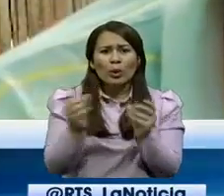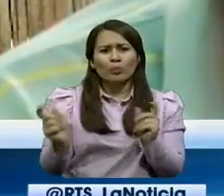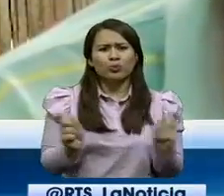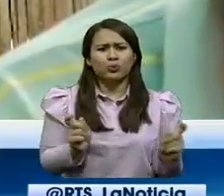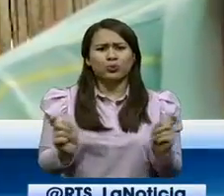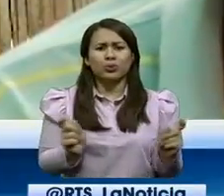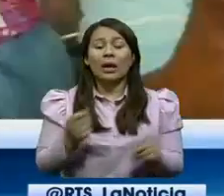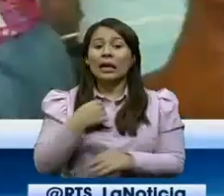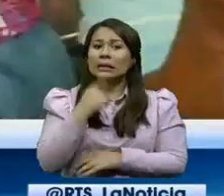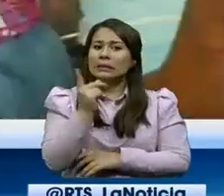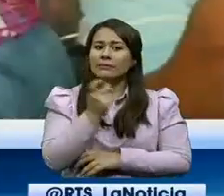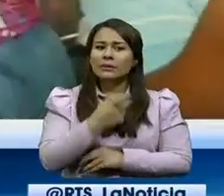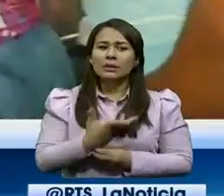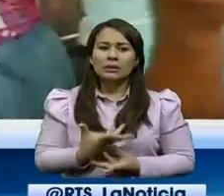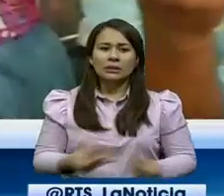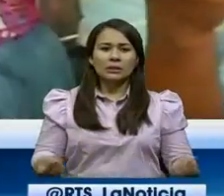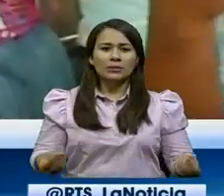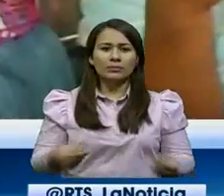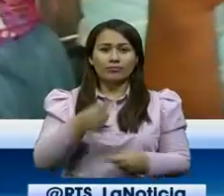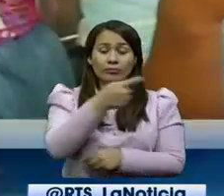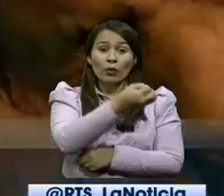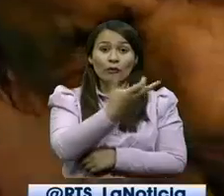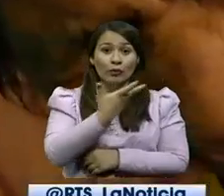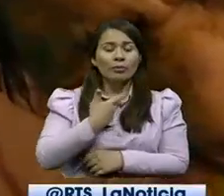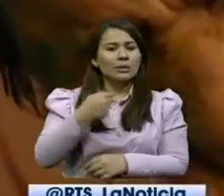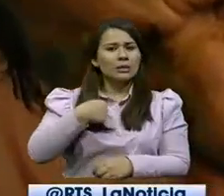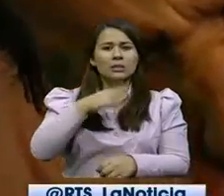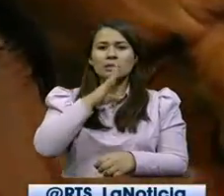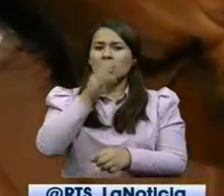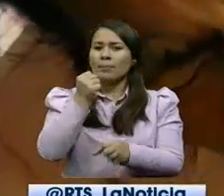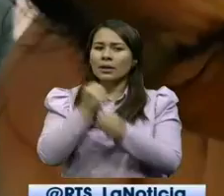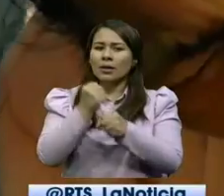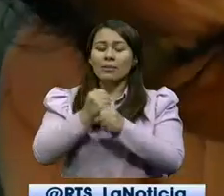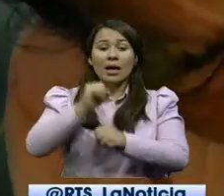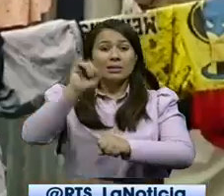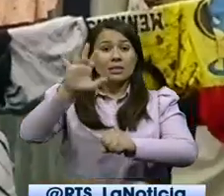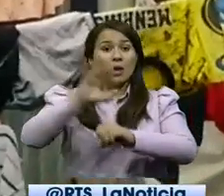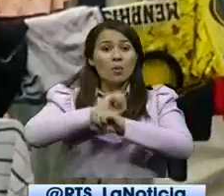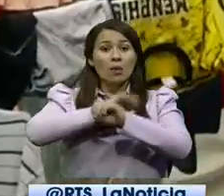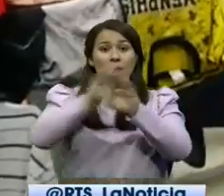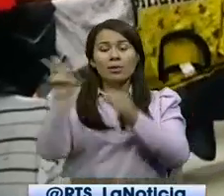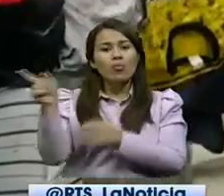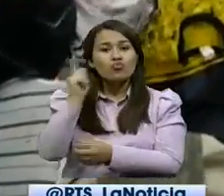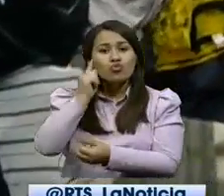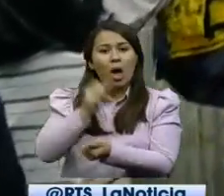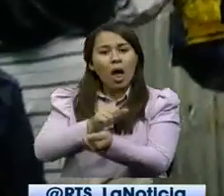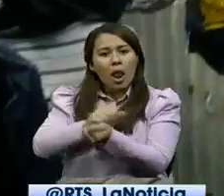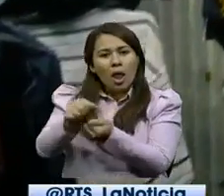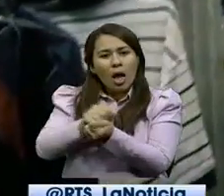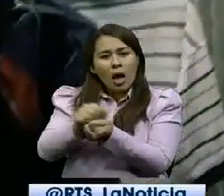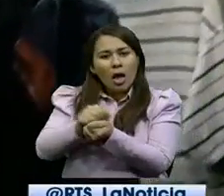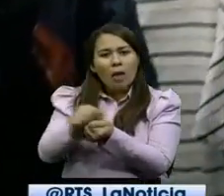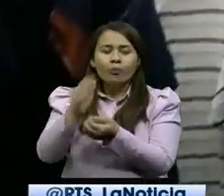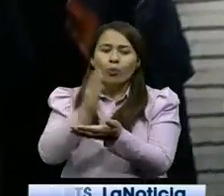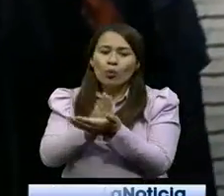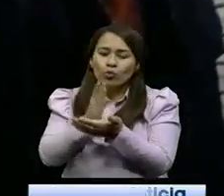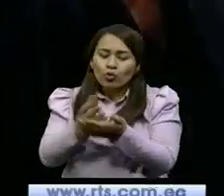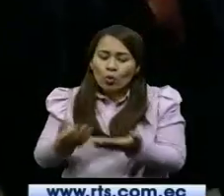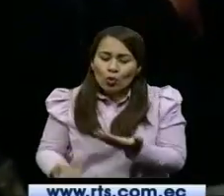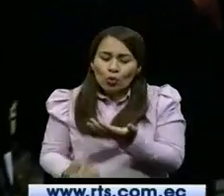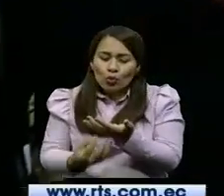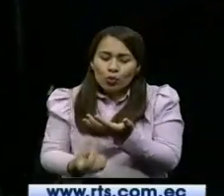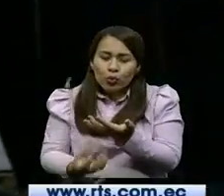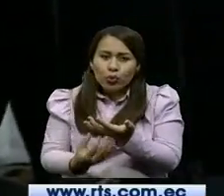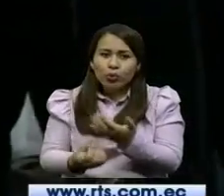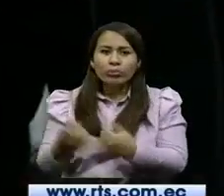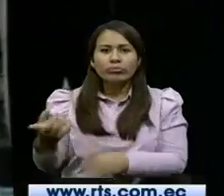no alcanza el dinero. Cuenta Carlos que siempre trabajó desde las 5 de la mañana lavando y cocinando en un fogón. Allí